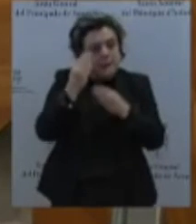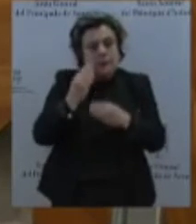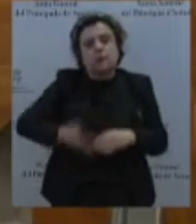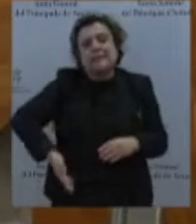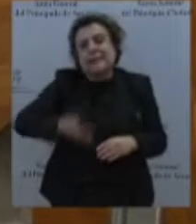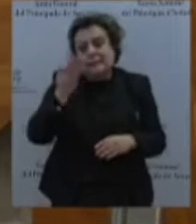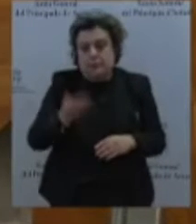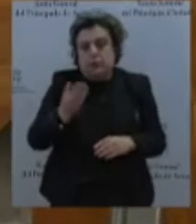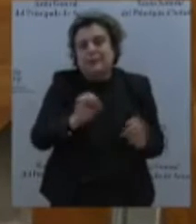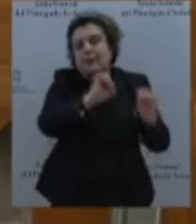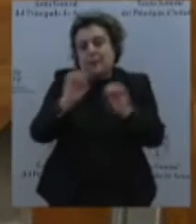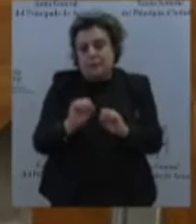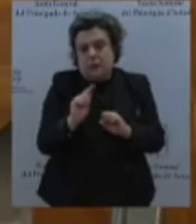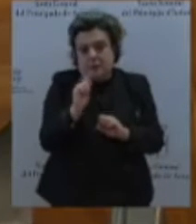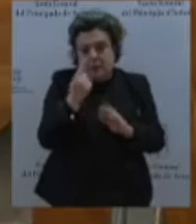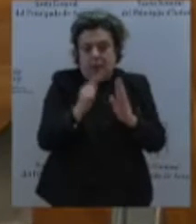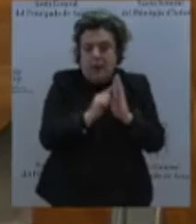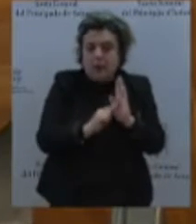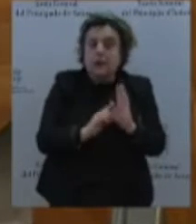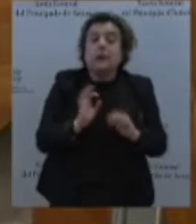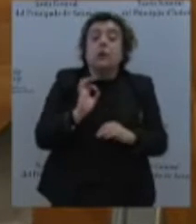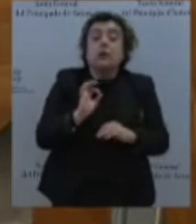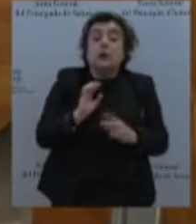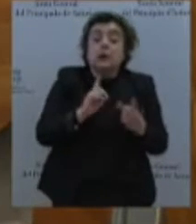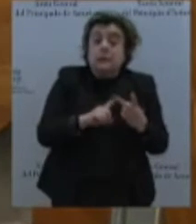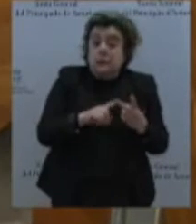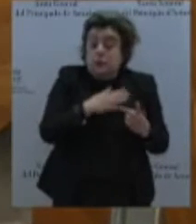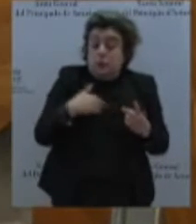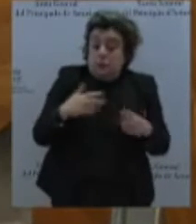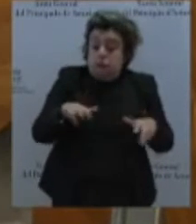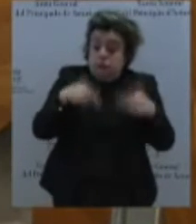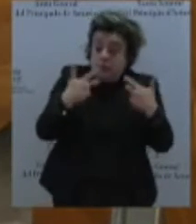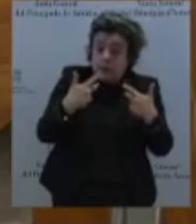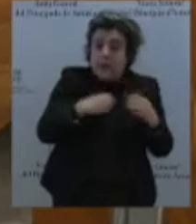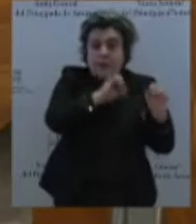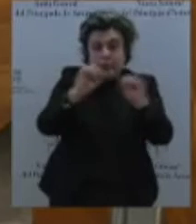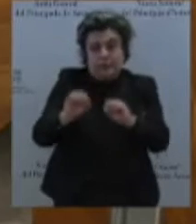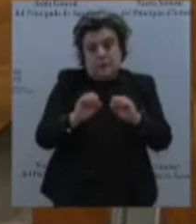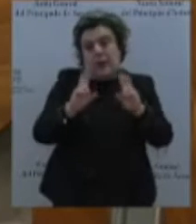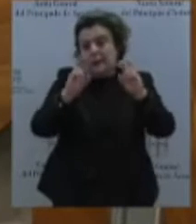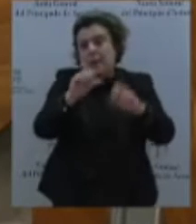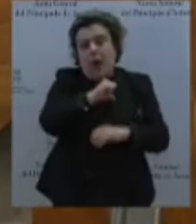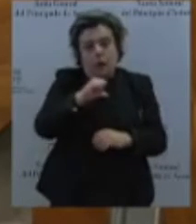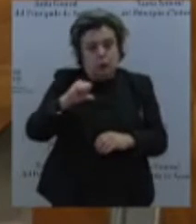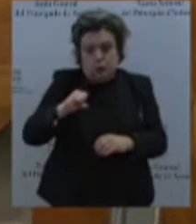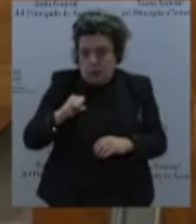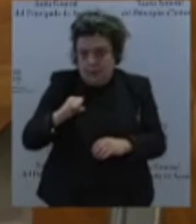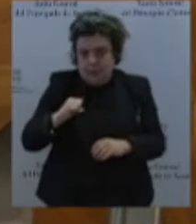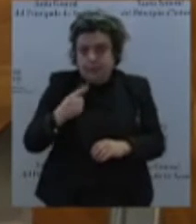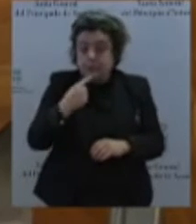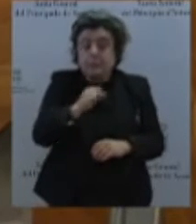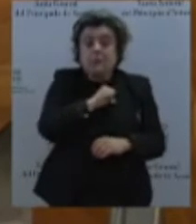lugar, me va a permitir que haga una defensa de la autonomía. Y digo de la de autonomía porque cuando los señores de